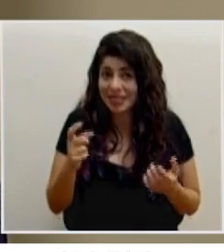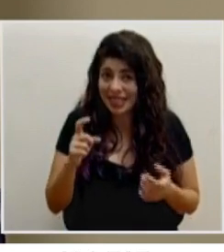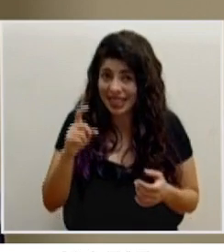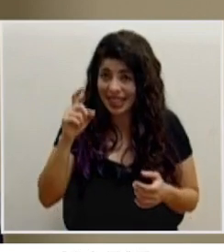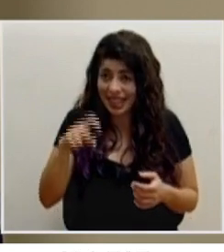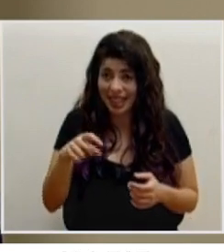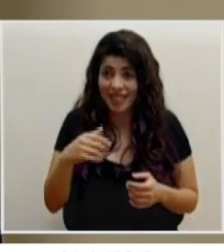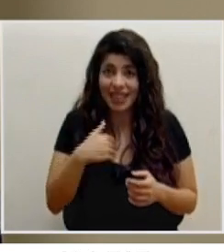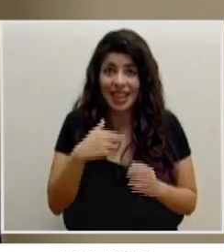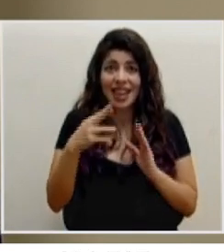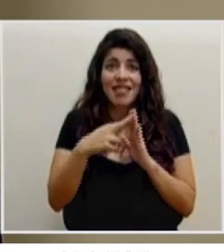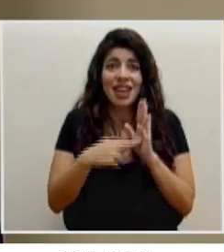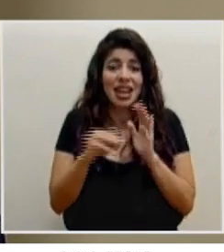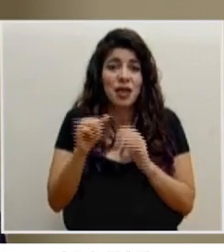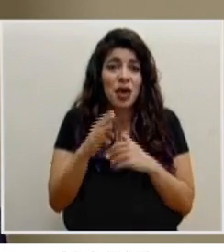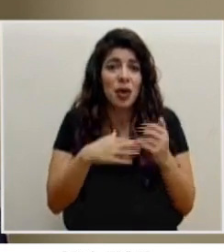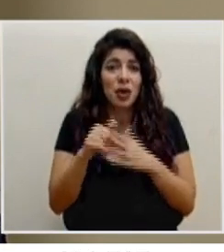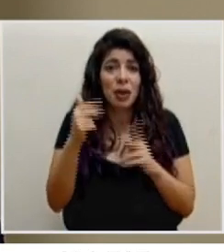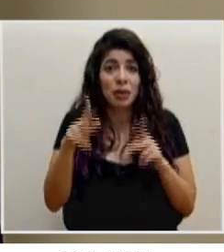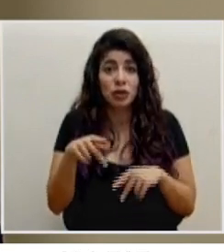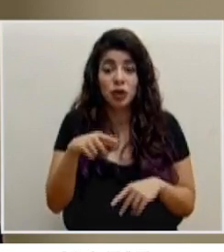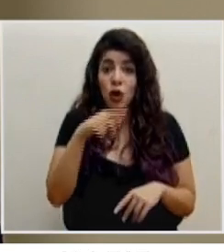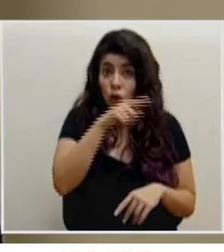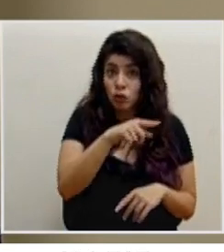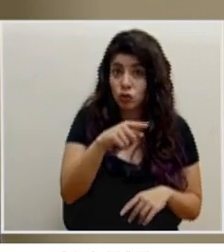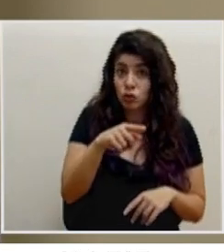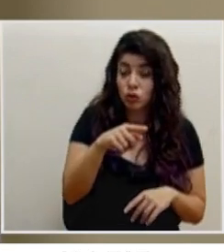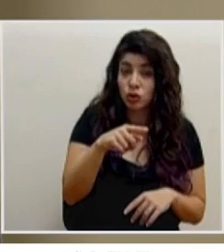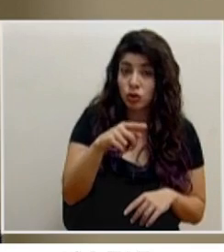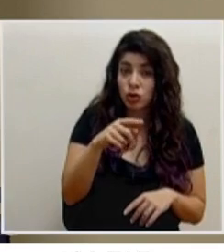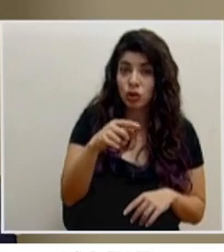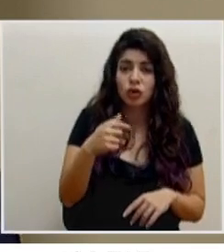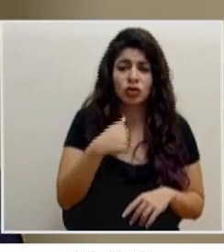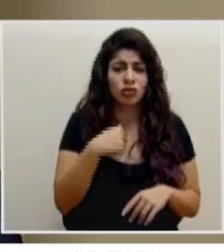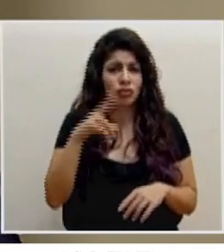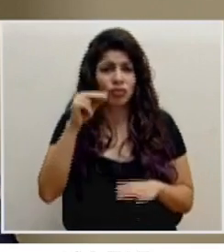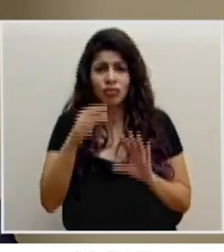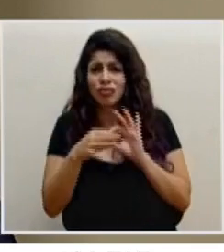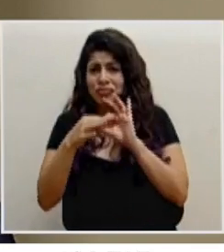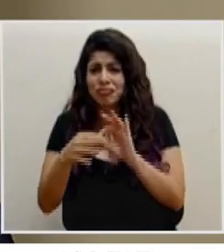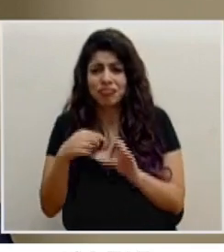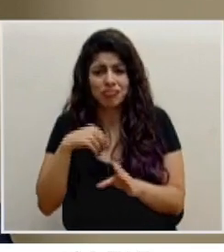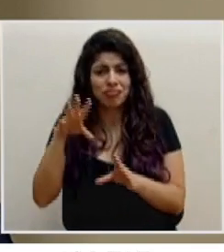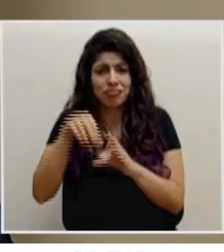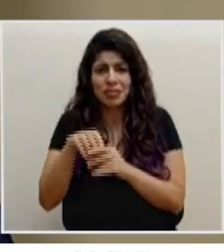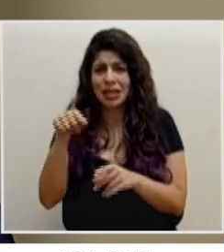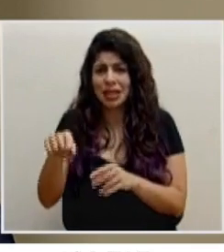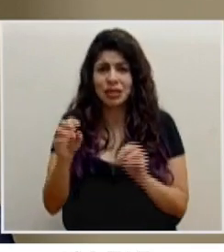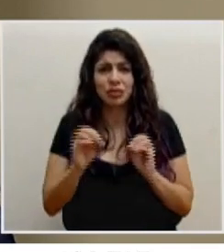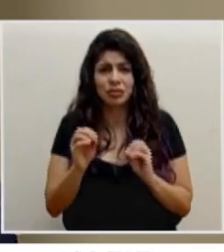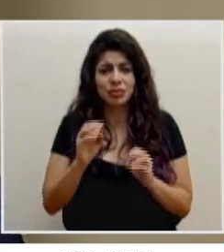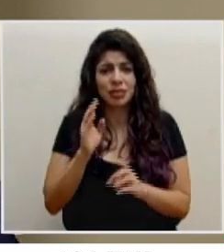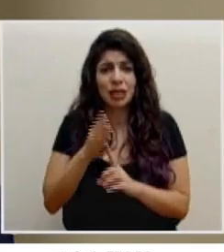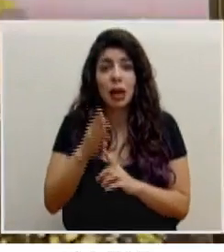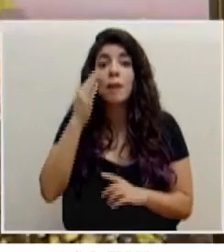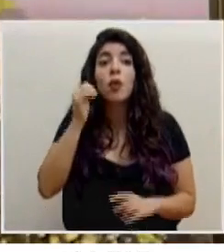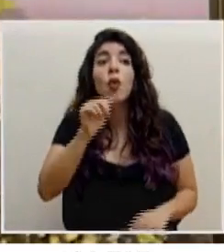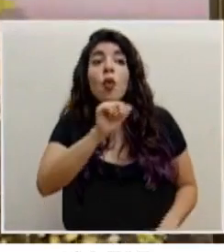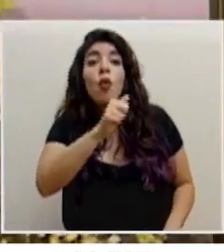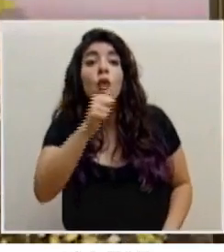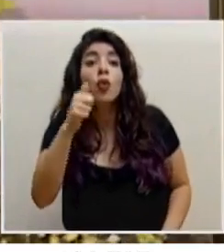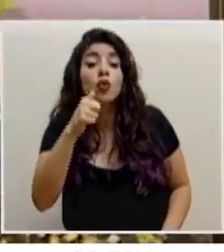en regla, ¿verdad? Como cualquier otro ciudadano. Y en eso yo no he estado relacionado ni involucrado con eso directamente. Porque